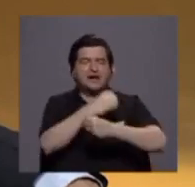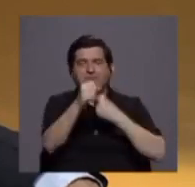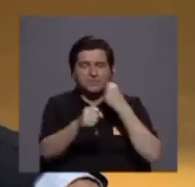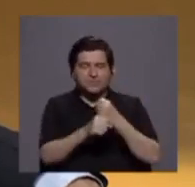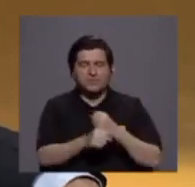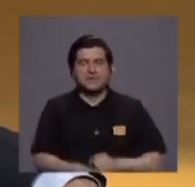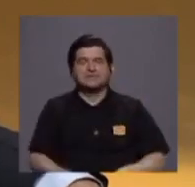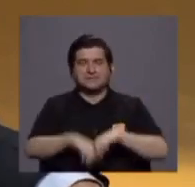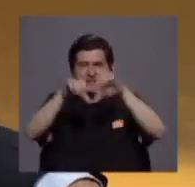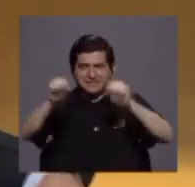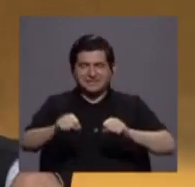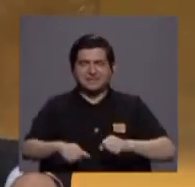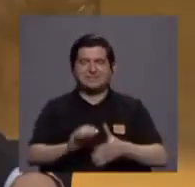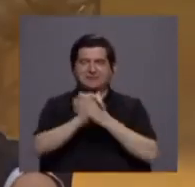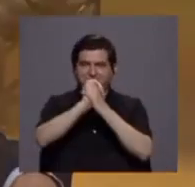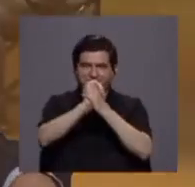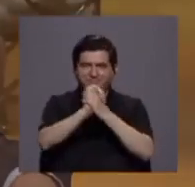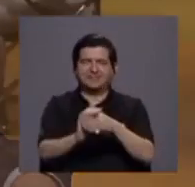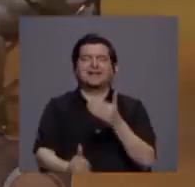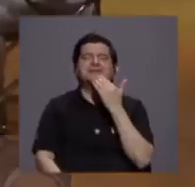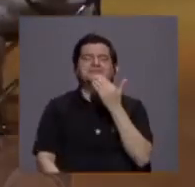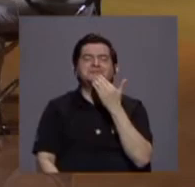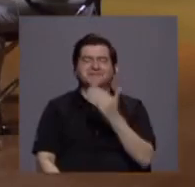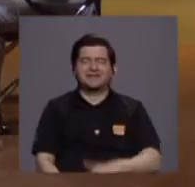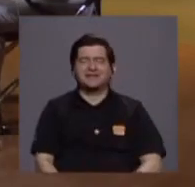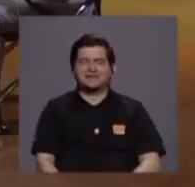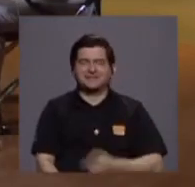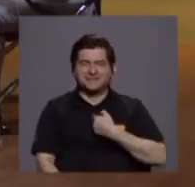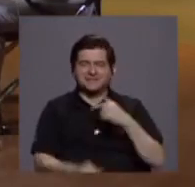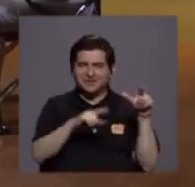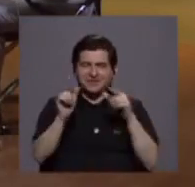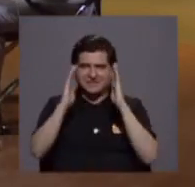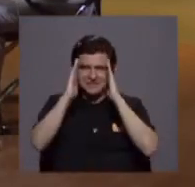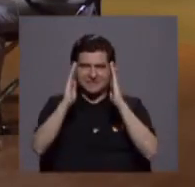CIEDIN. Felicitaciones. Muchas gracias. Estamos a las órdenes.